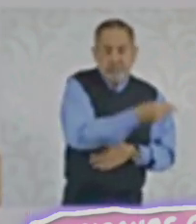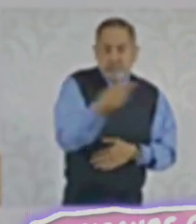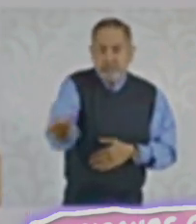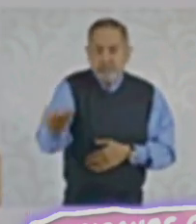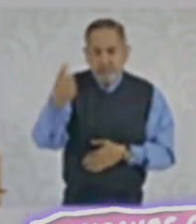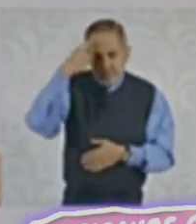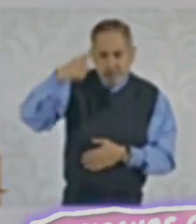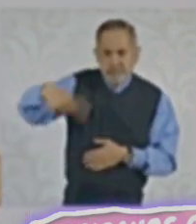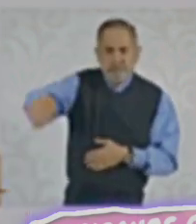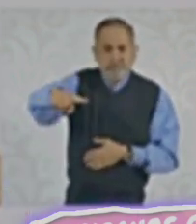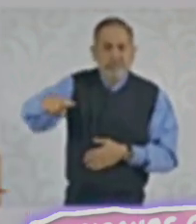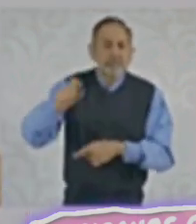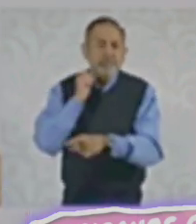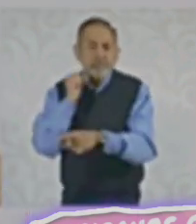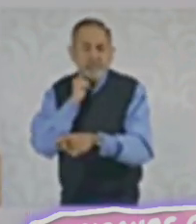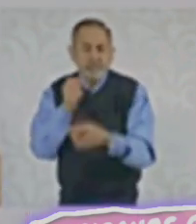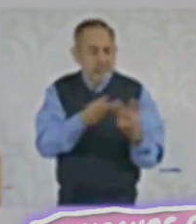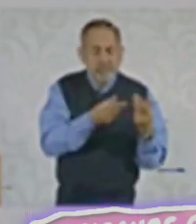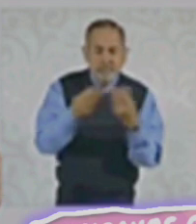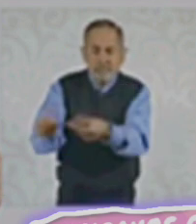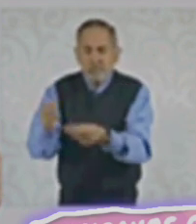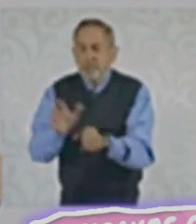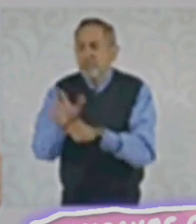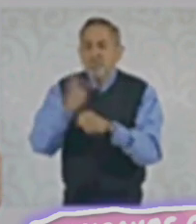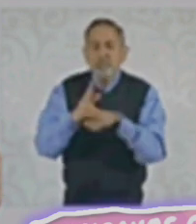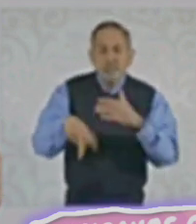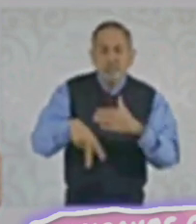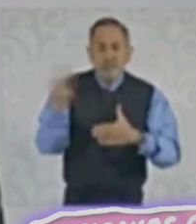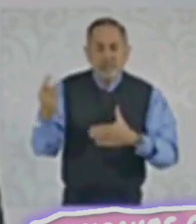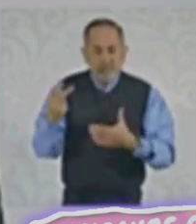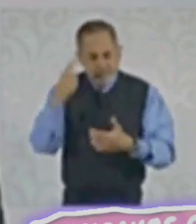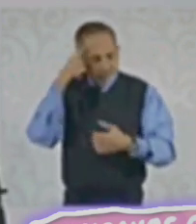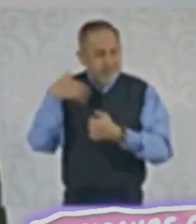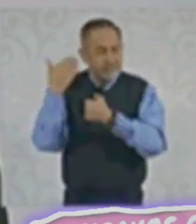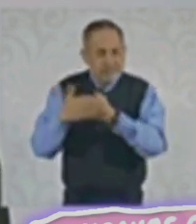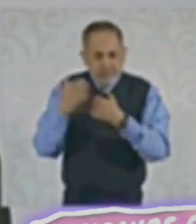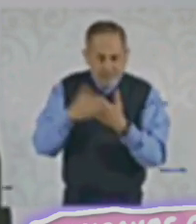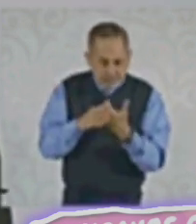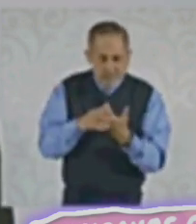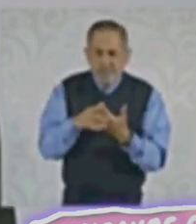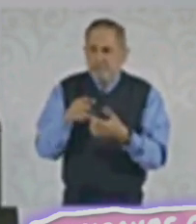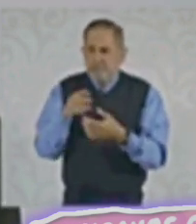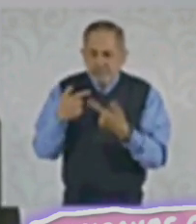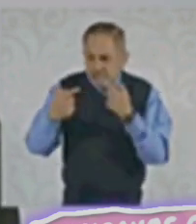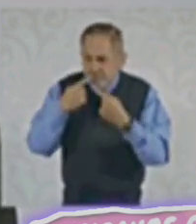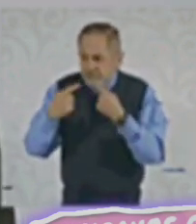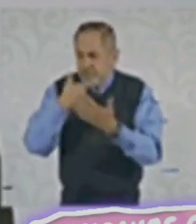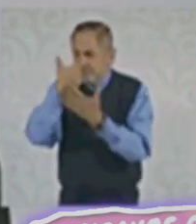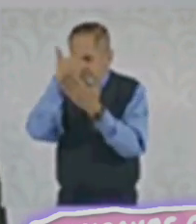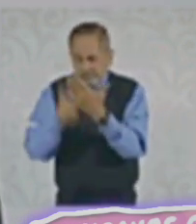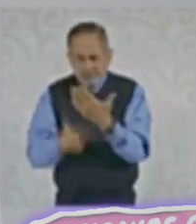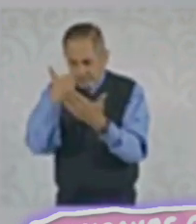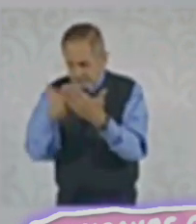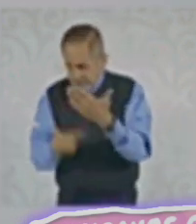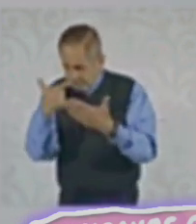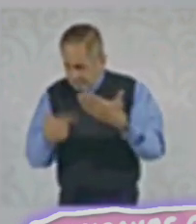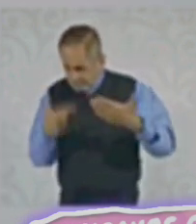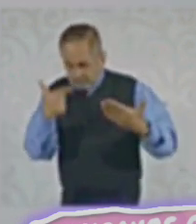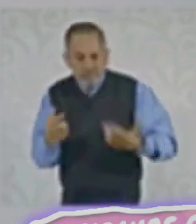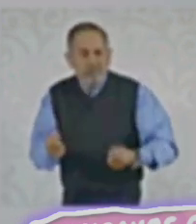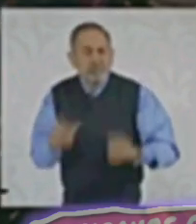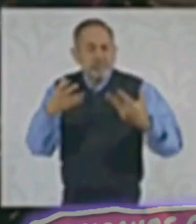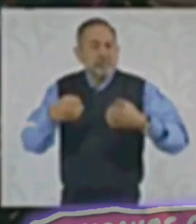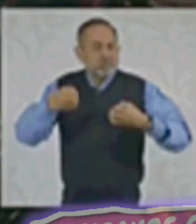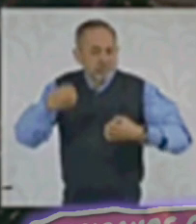cuáles son los vacantes para que se pueda establecer qué jueces